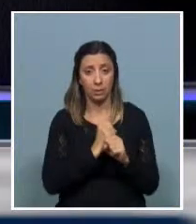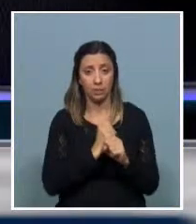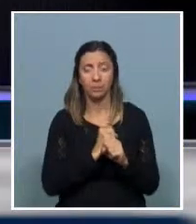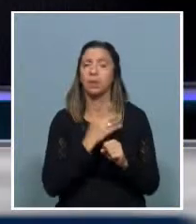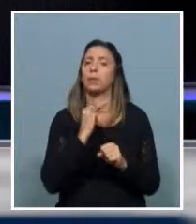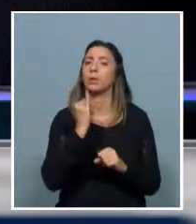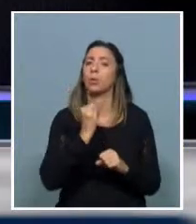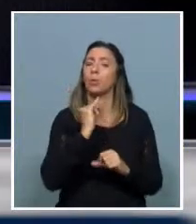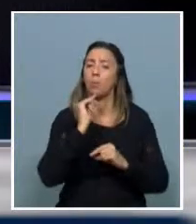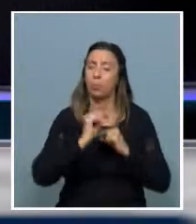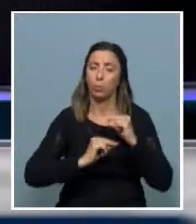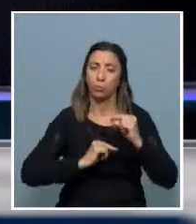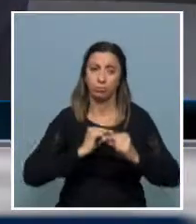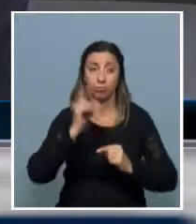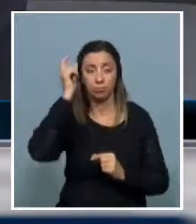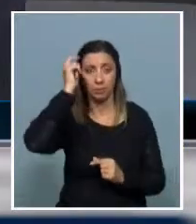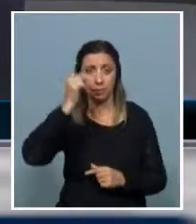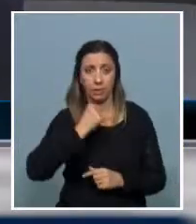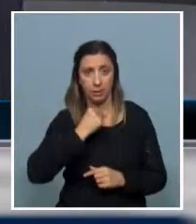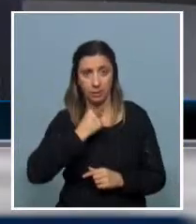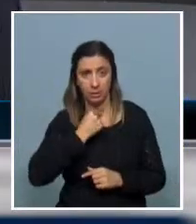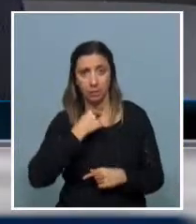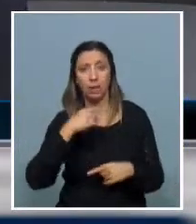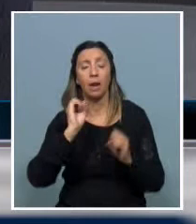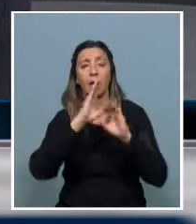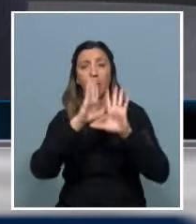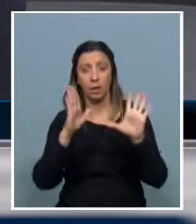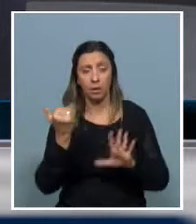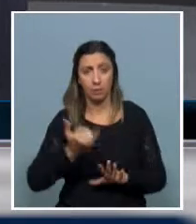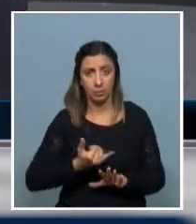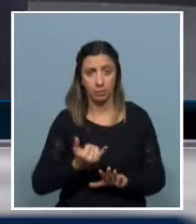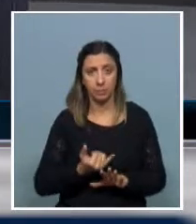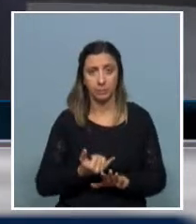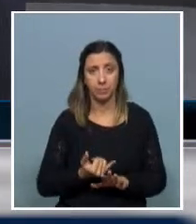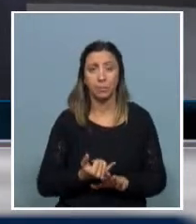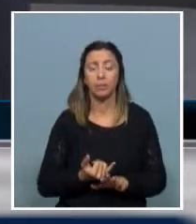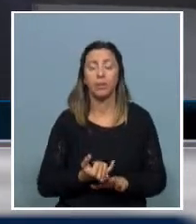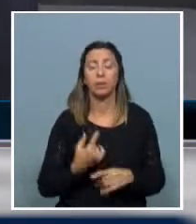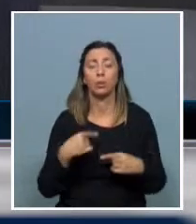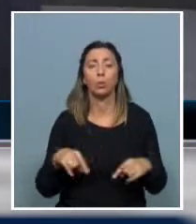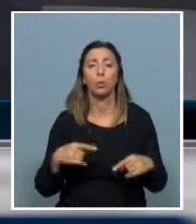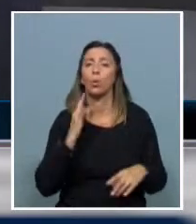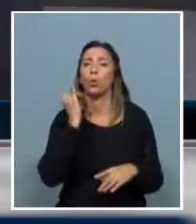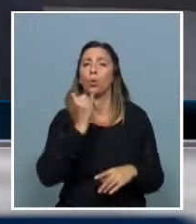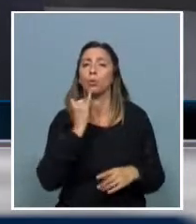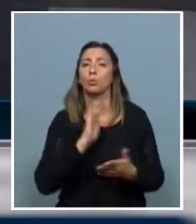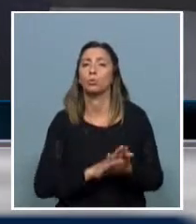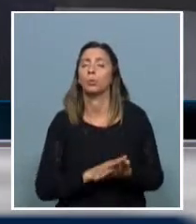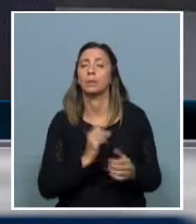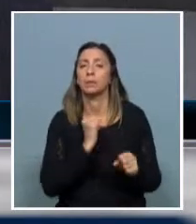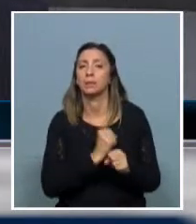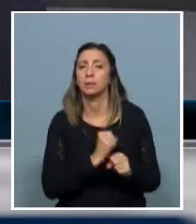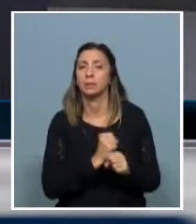Podemos contar, vamos a ir paso a paso, porque la idea es que quede bien claro, ¿no? Vamos a reforzar conceptos y a contar un poco las funciones